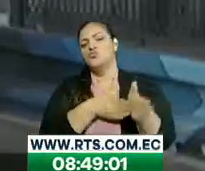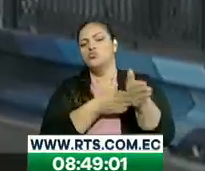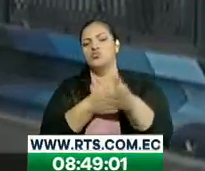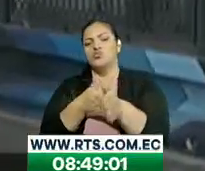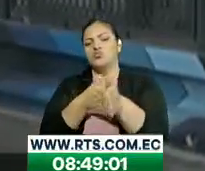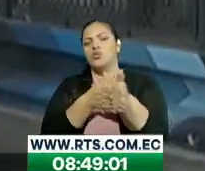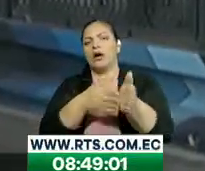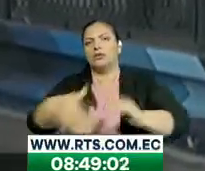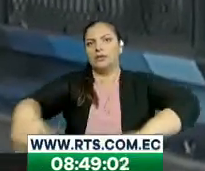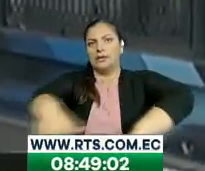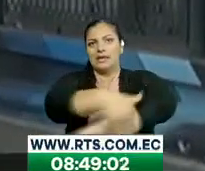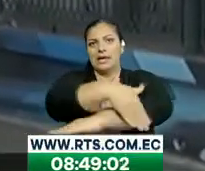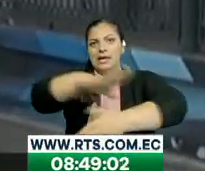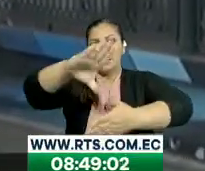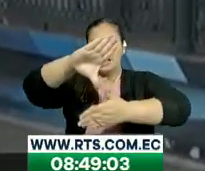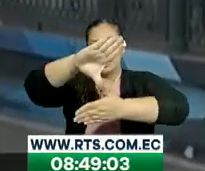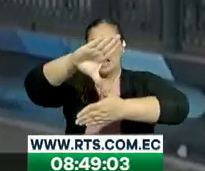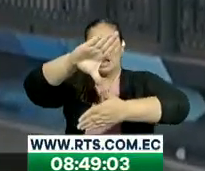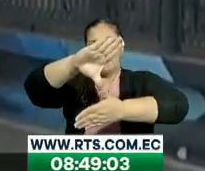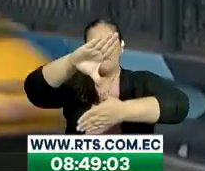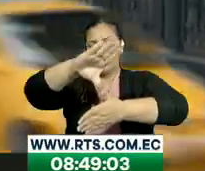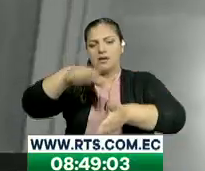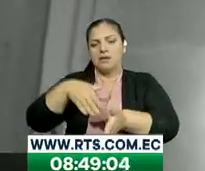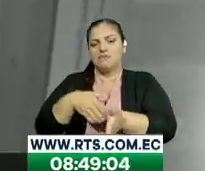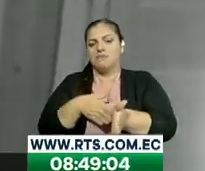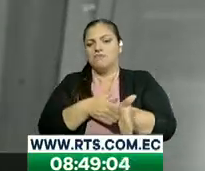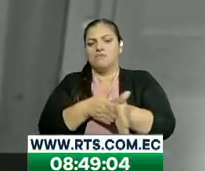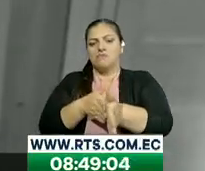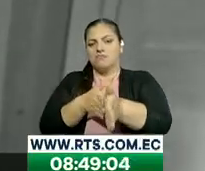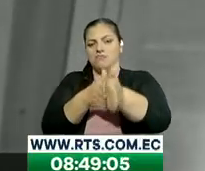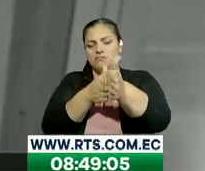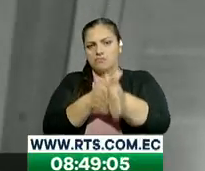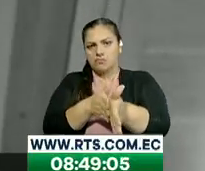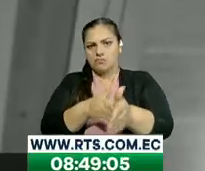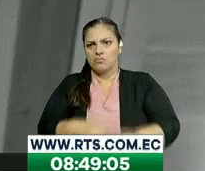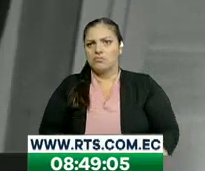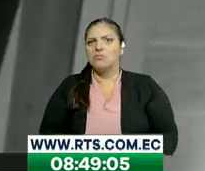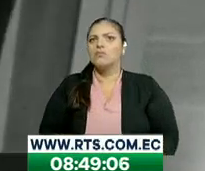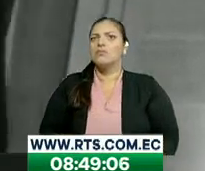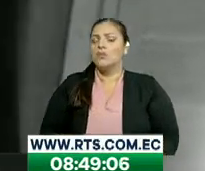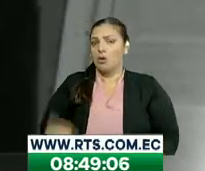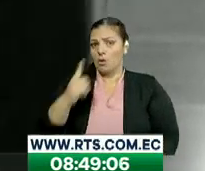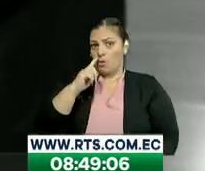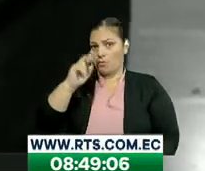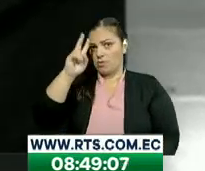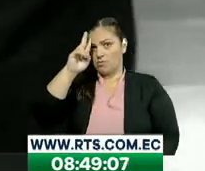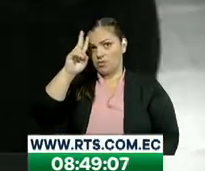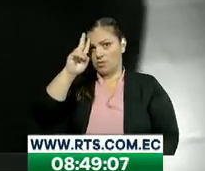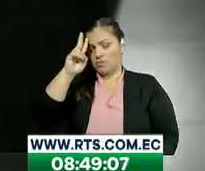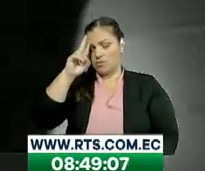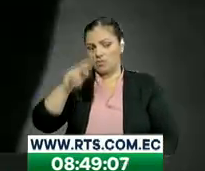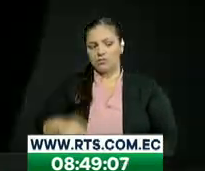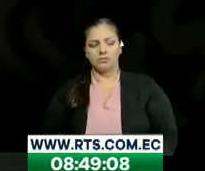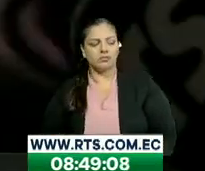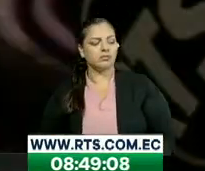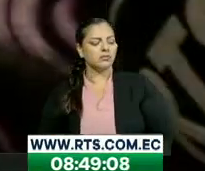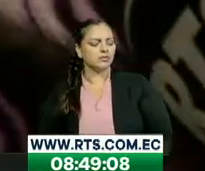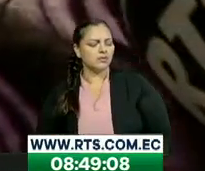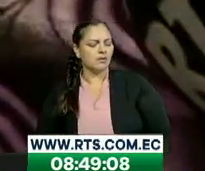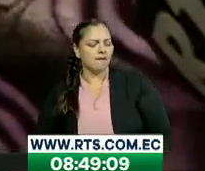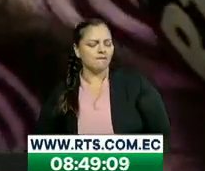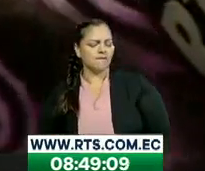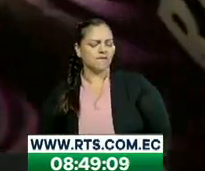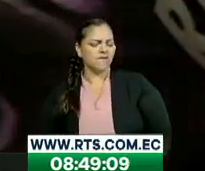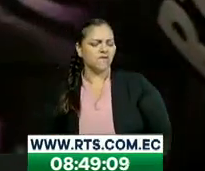donde pidieron presencia policial para esposarlo, por lo que según esta señora había cometido. Ahí se ve que él está filmándole la parte